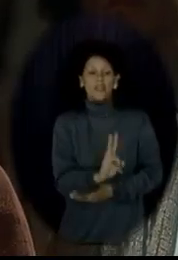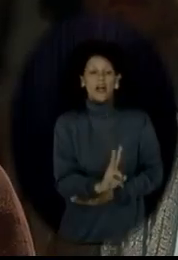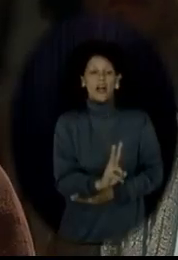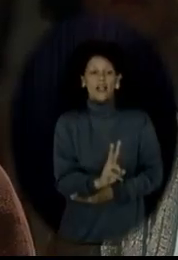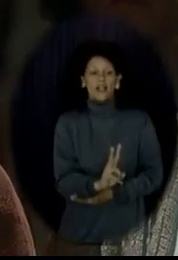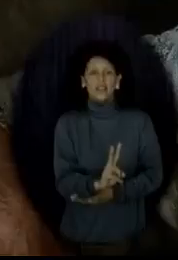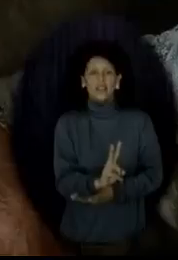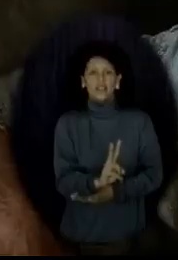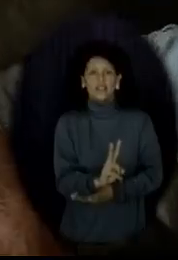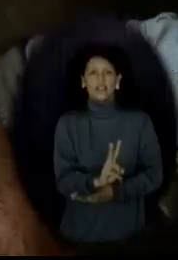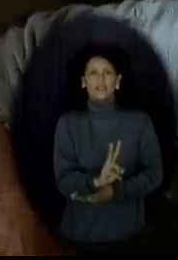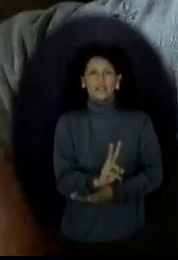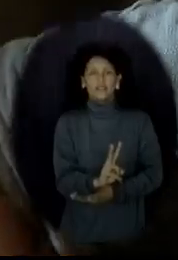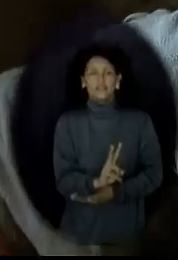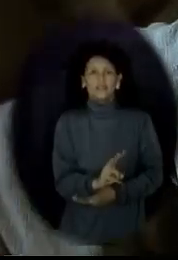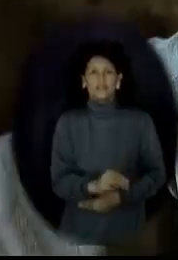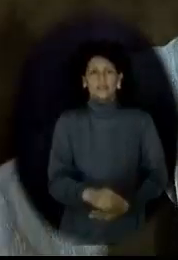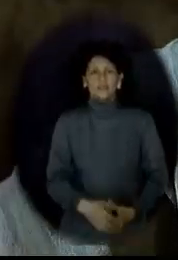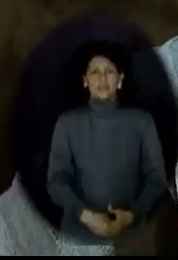¡Es verdad!